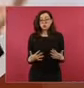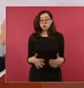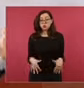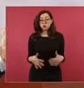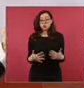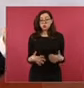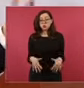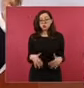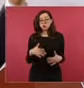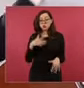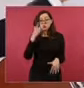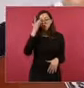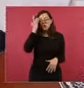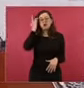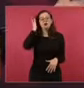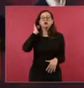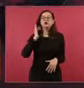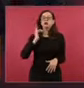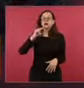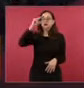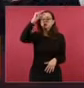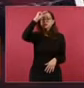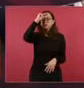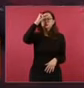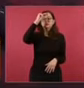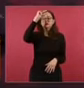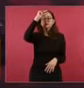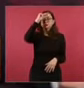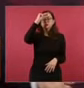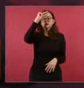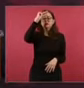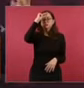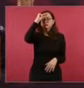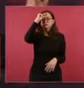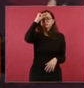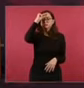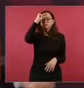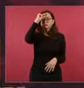porque saben que